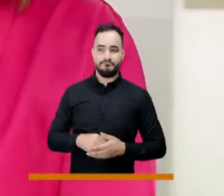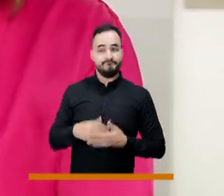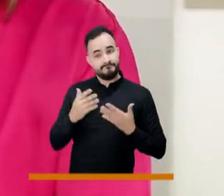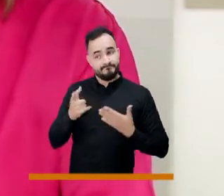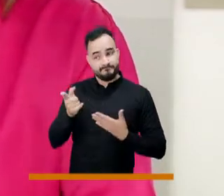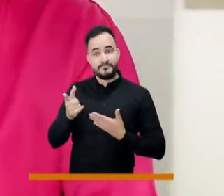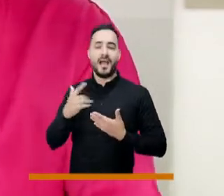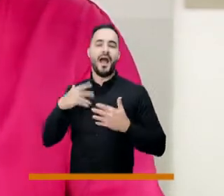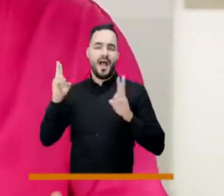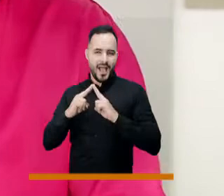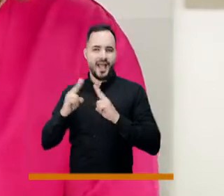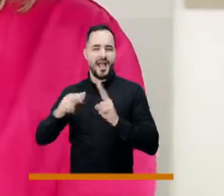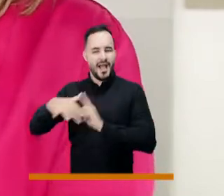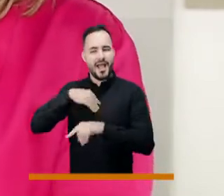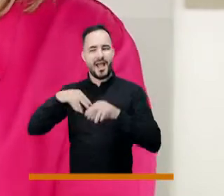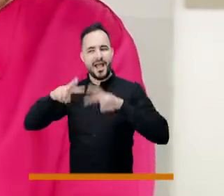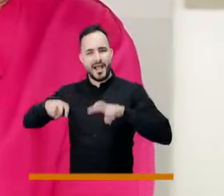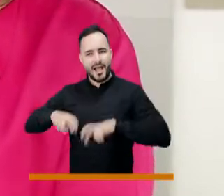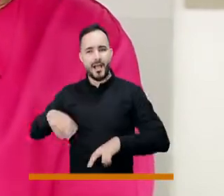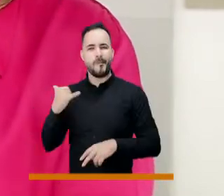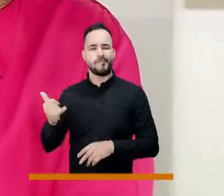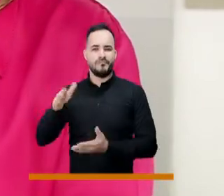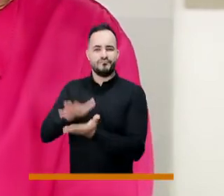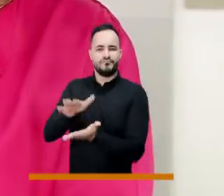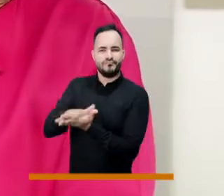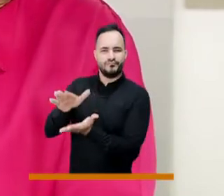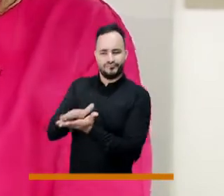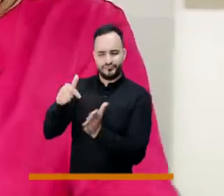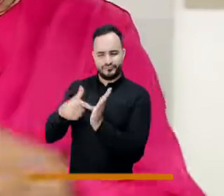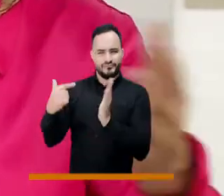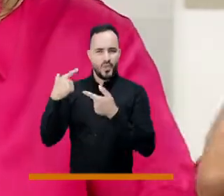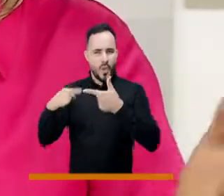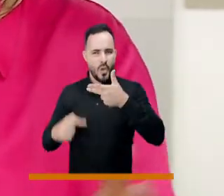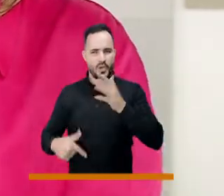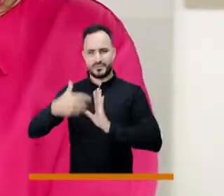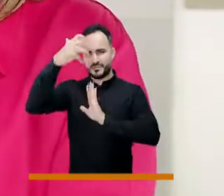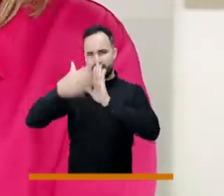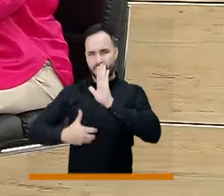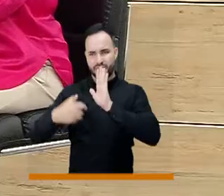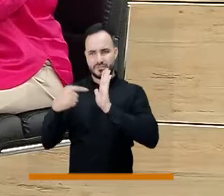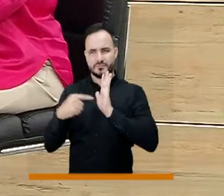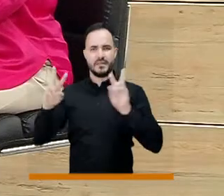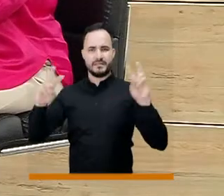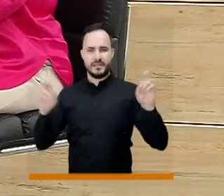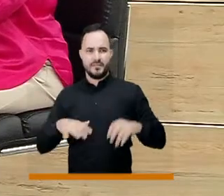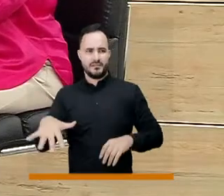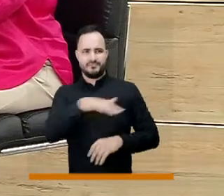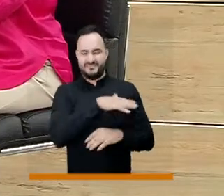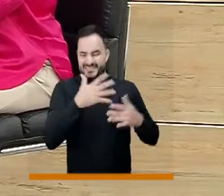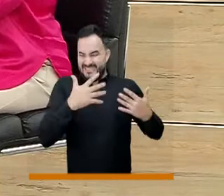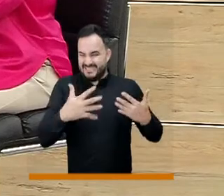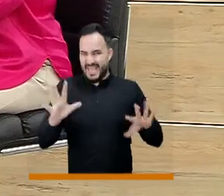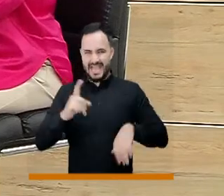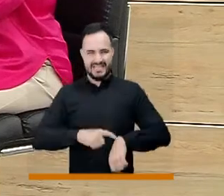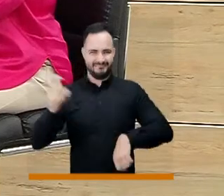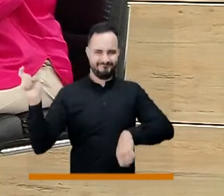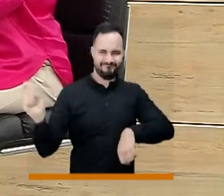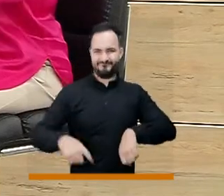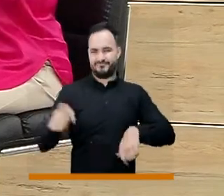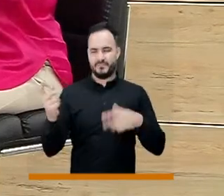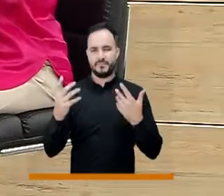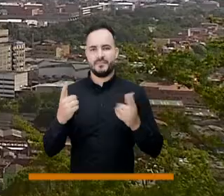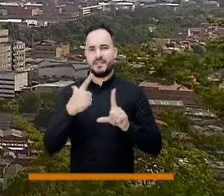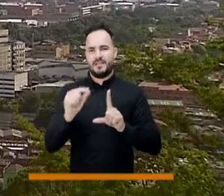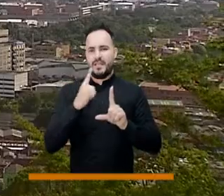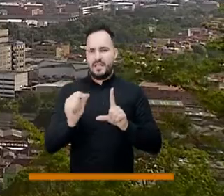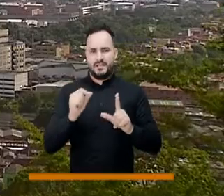hay diagnóstico ya de hace varios años y que todos conocemos de que se nos vino la sociedad digital, que